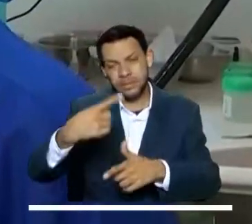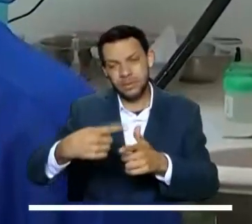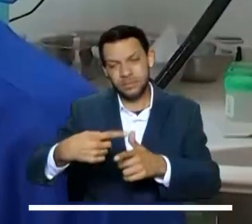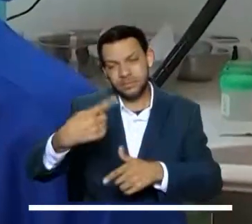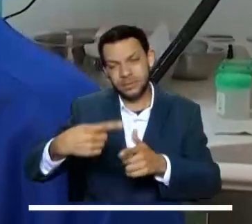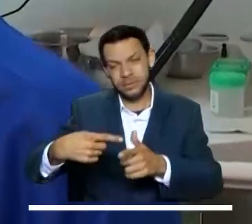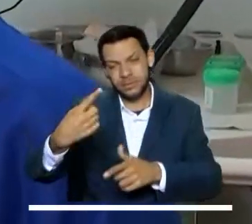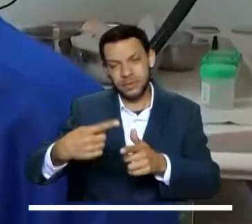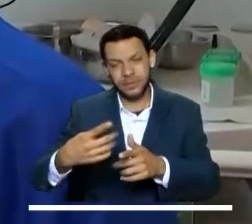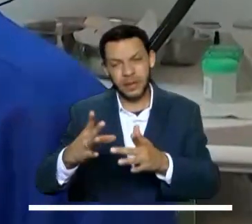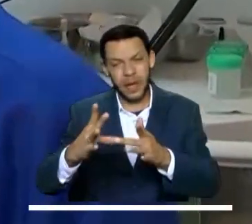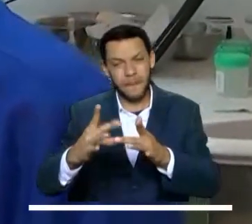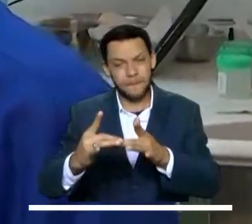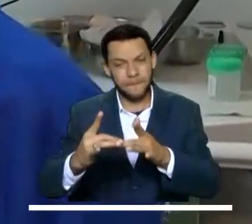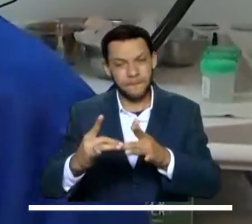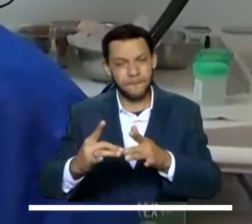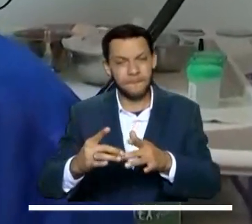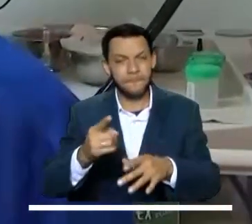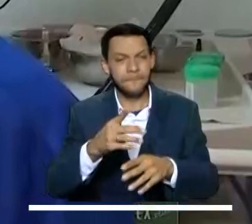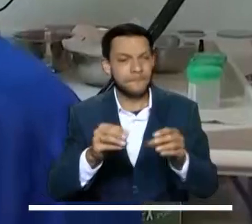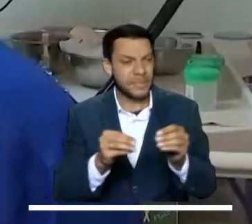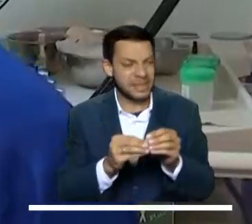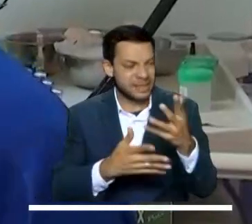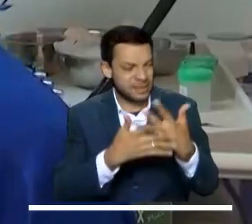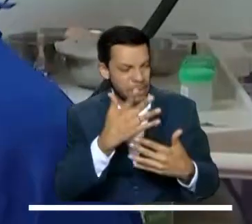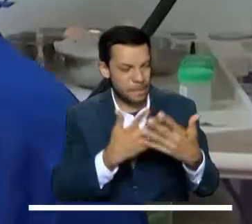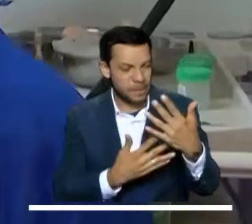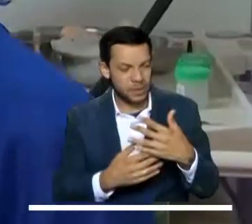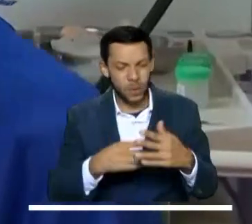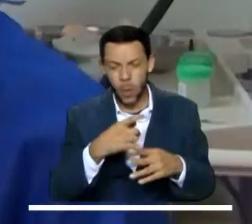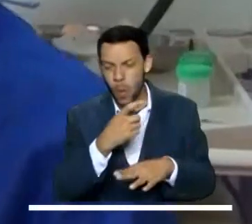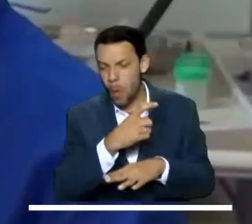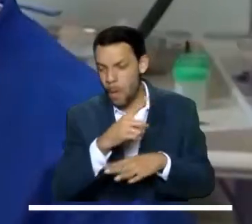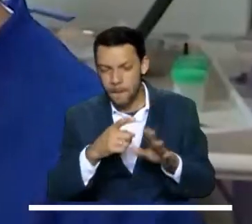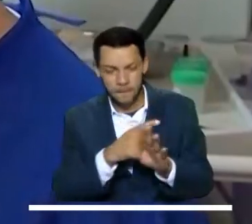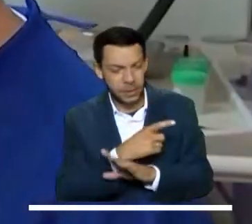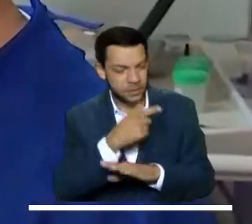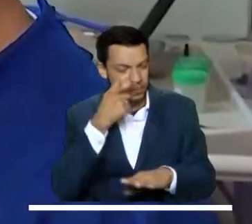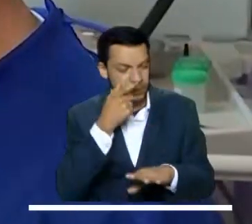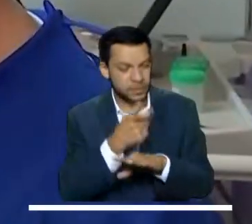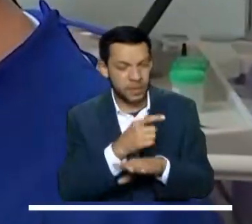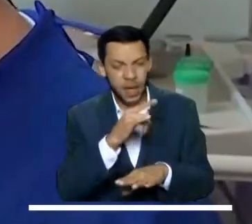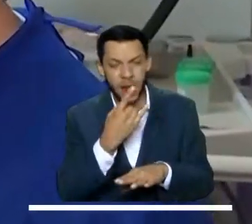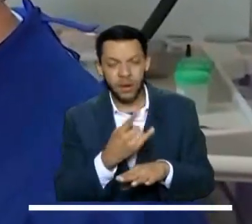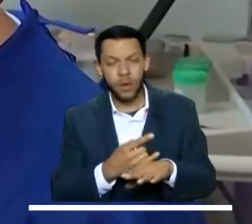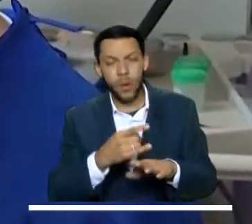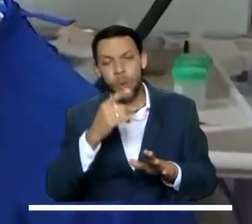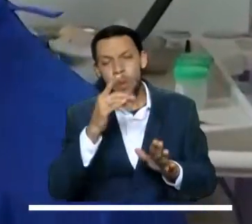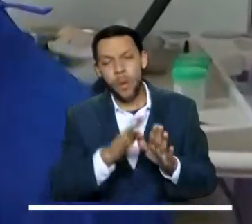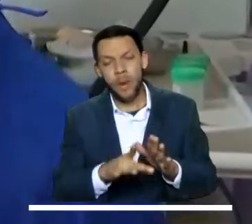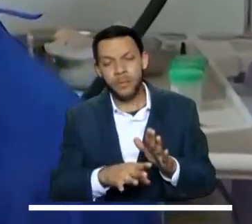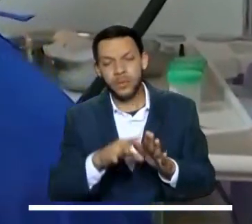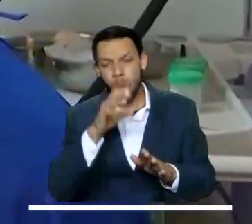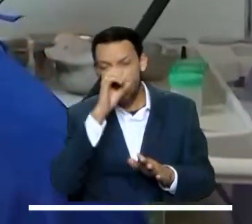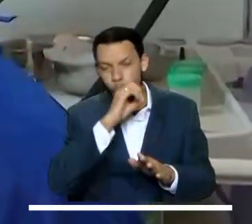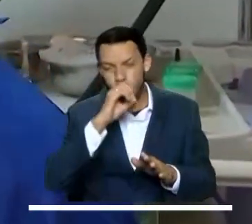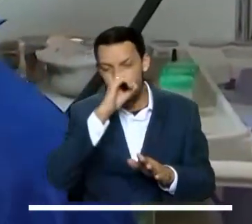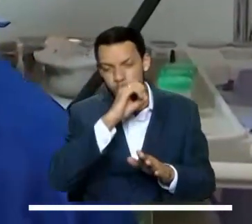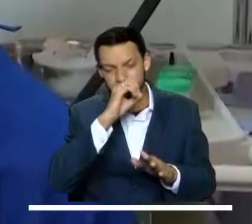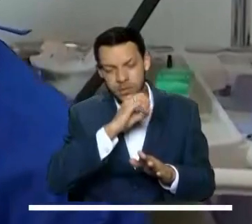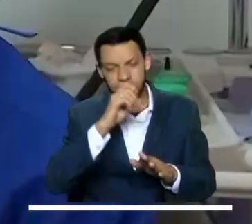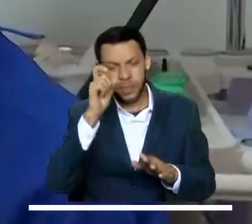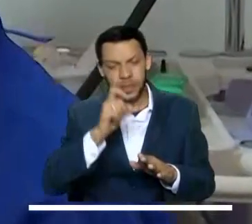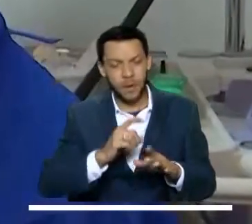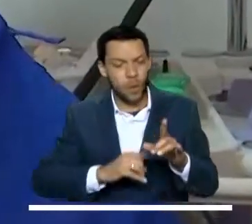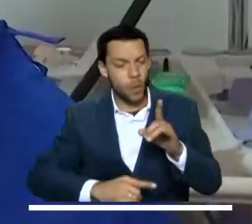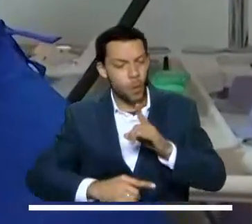tenga buena oxigenación permanentemente durante el procedimiento, para que no vayan a bajar los niveles de saturación. Es importante que el paciente esté tranquilo, respirando adecuadamente